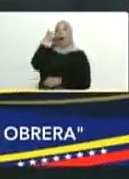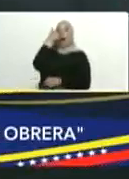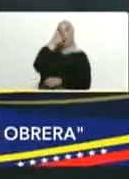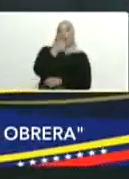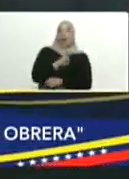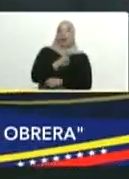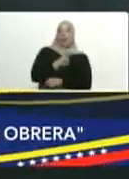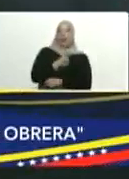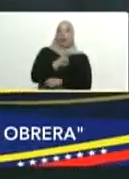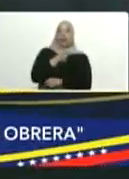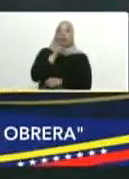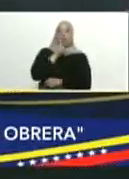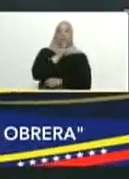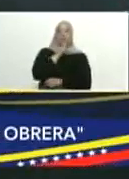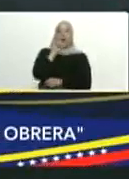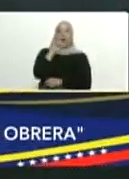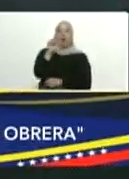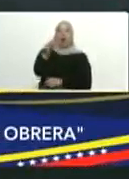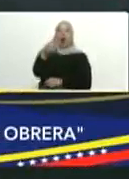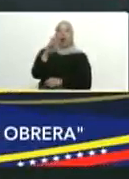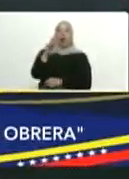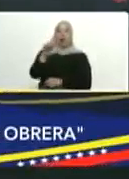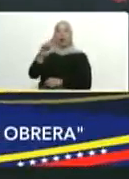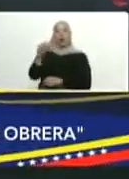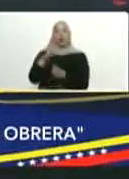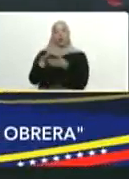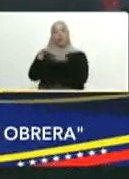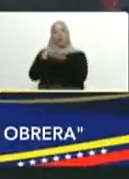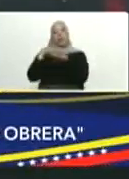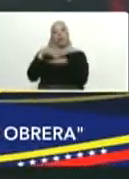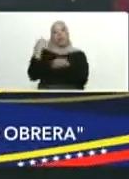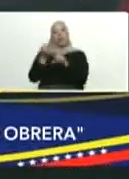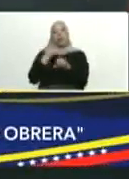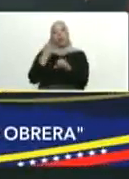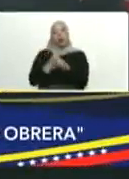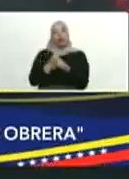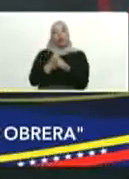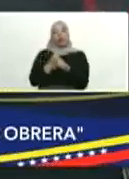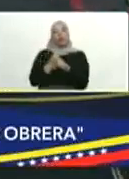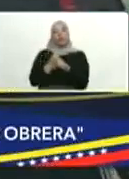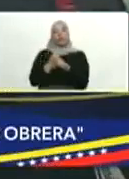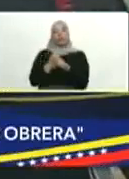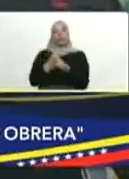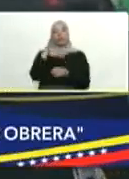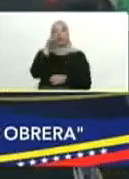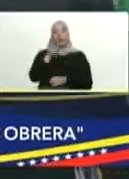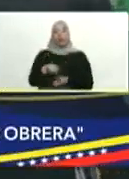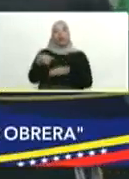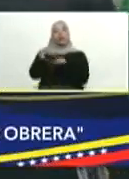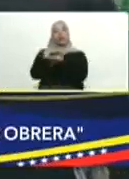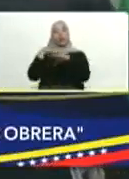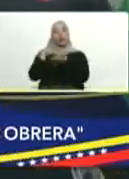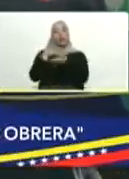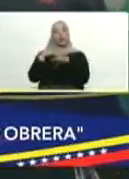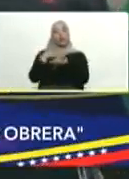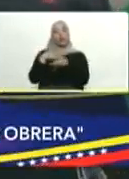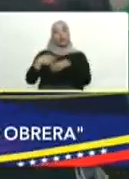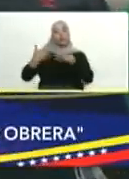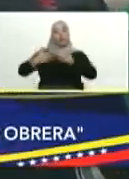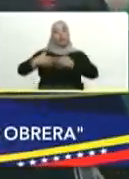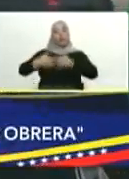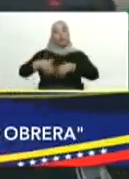marcano el compañero ministro del trabajo Francisco torrealba el ministro de